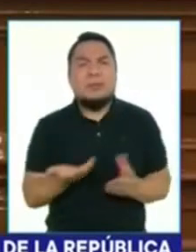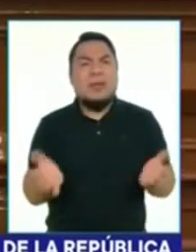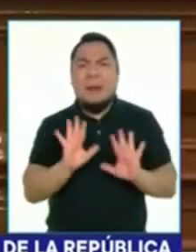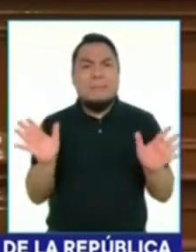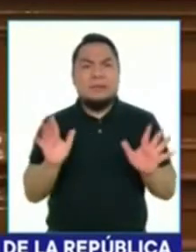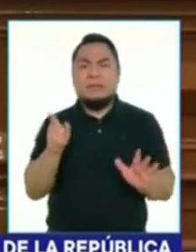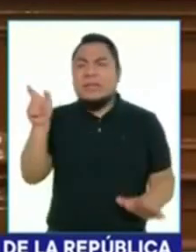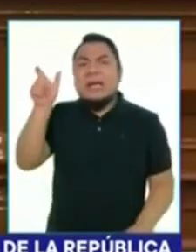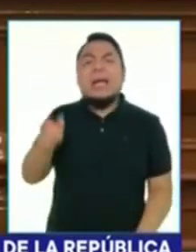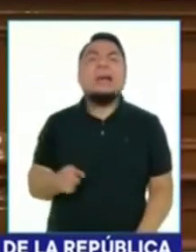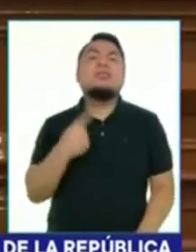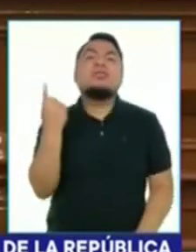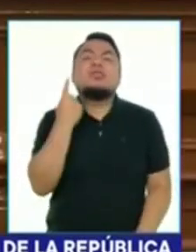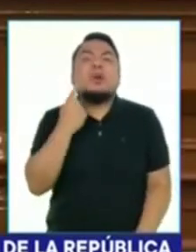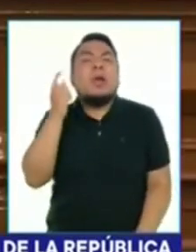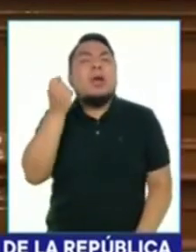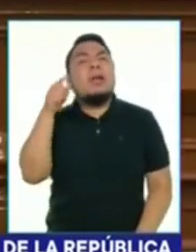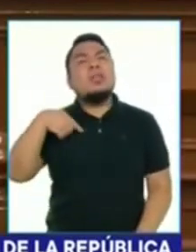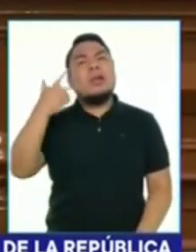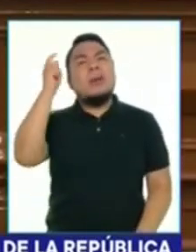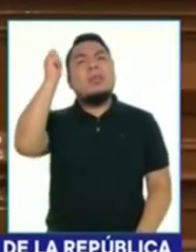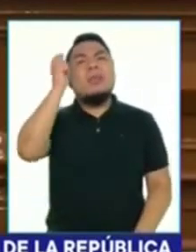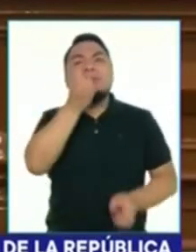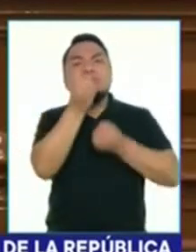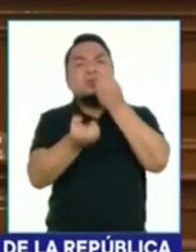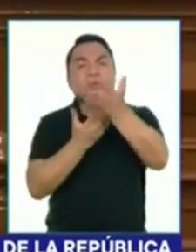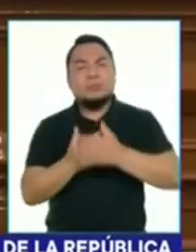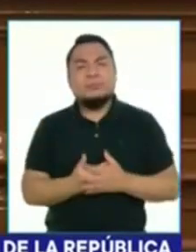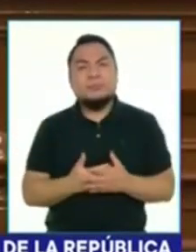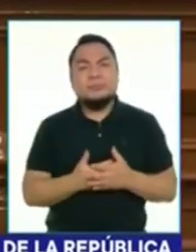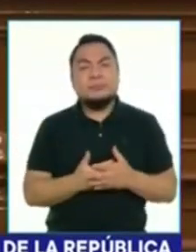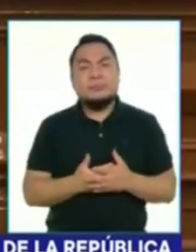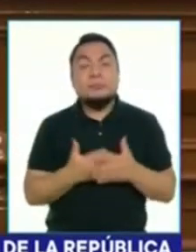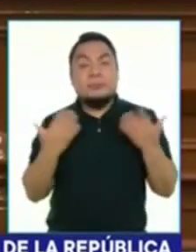Repito, de aspirantes a colaboradores eficaces,